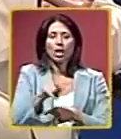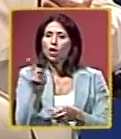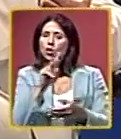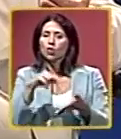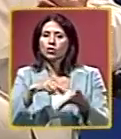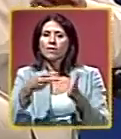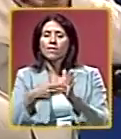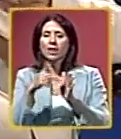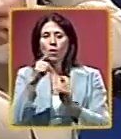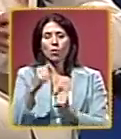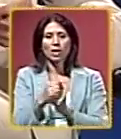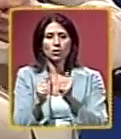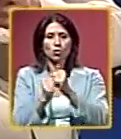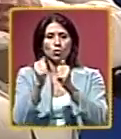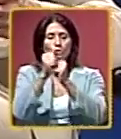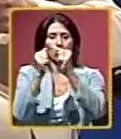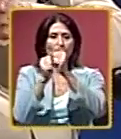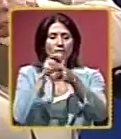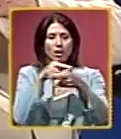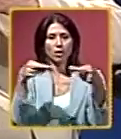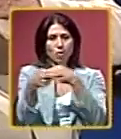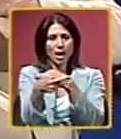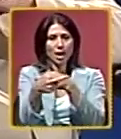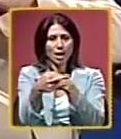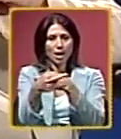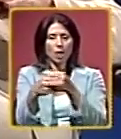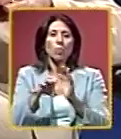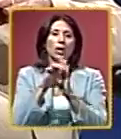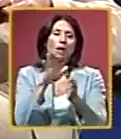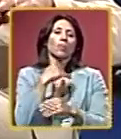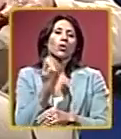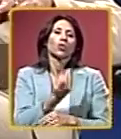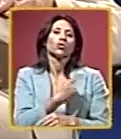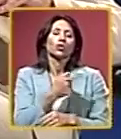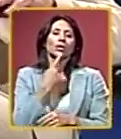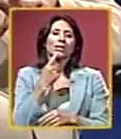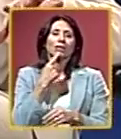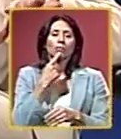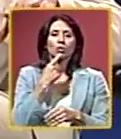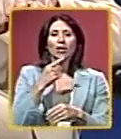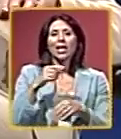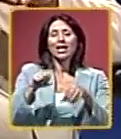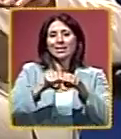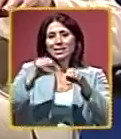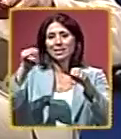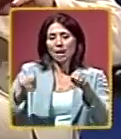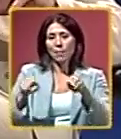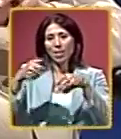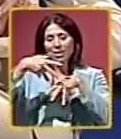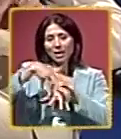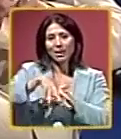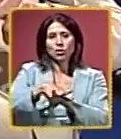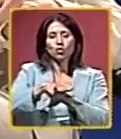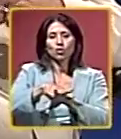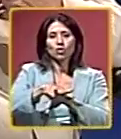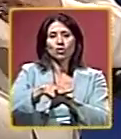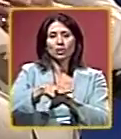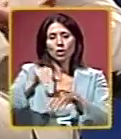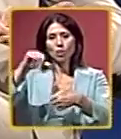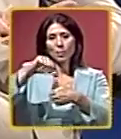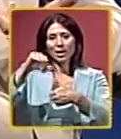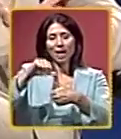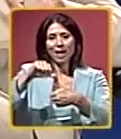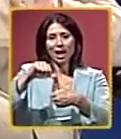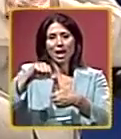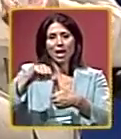estructura regional. En el caso nuestro nos referimos al SICA, Sistema de Integración Centroamericana, sino que debe